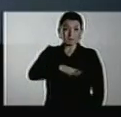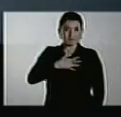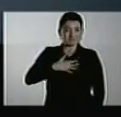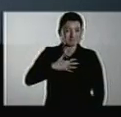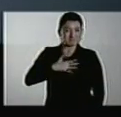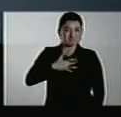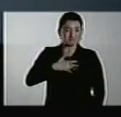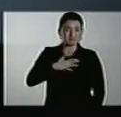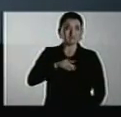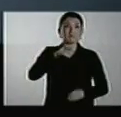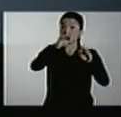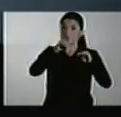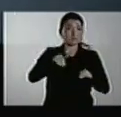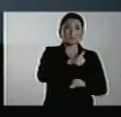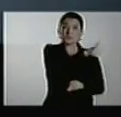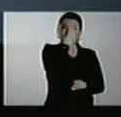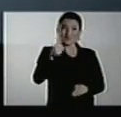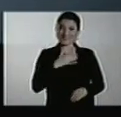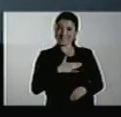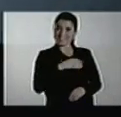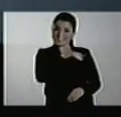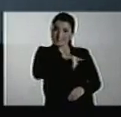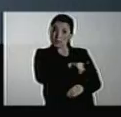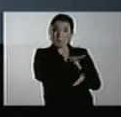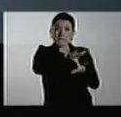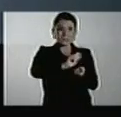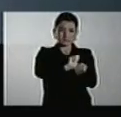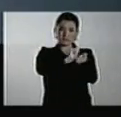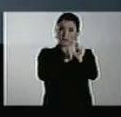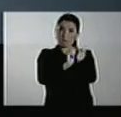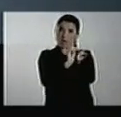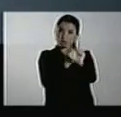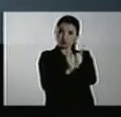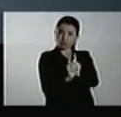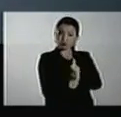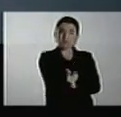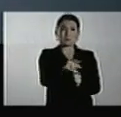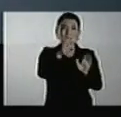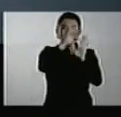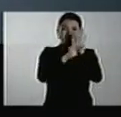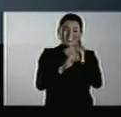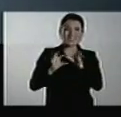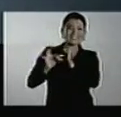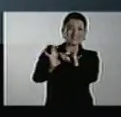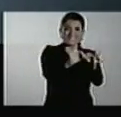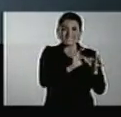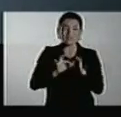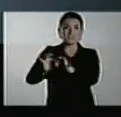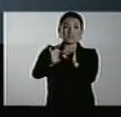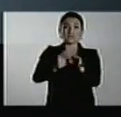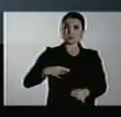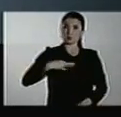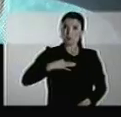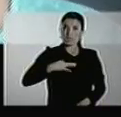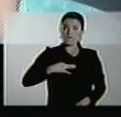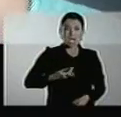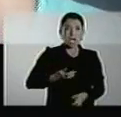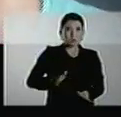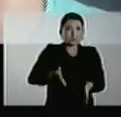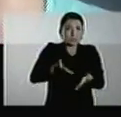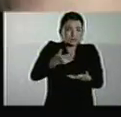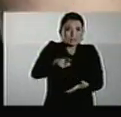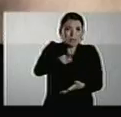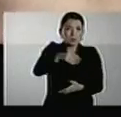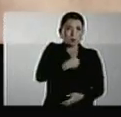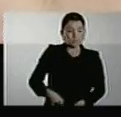Michelle. El Chile que yo quiero es el mismo que queremos todos. Es un país que cambia con un proyecto colectivo, con una ciudadanía activa y un